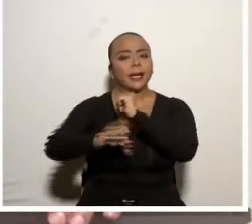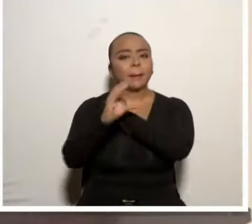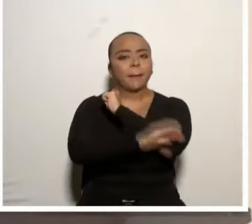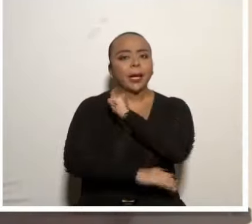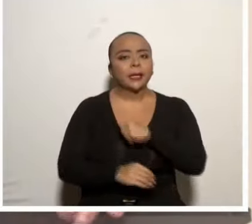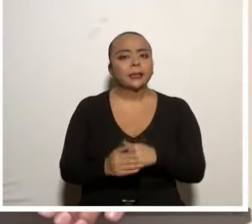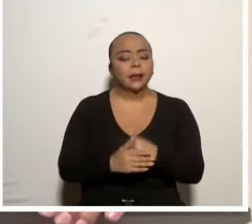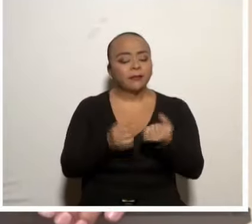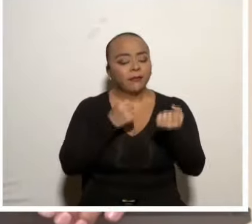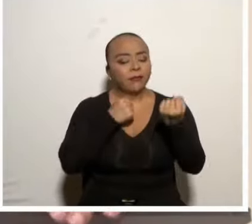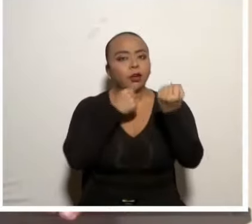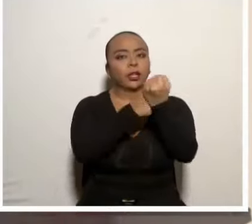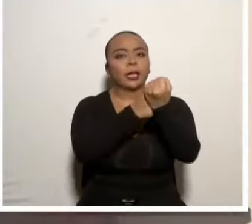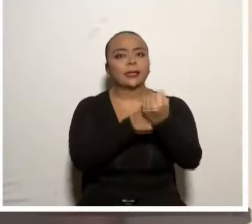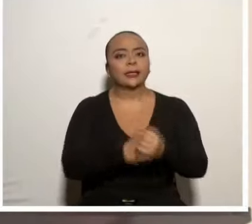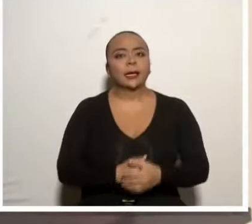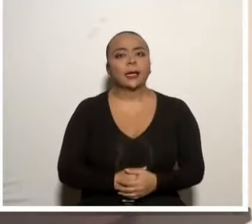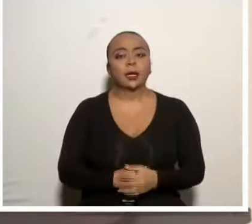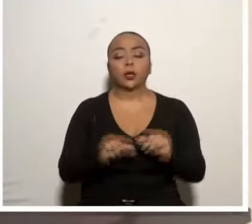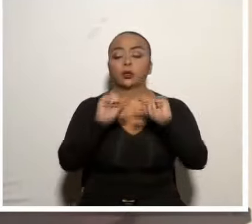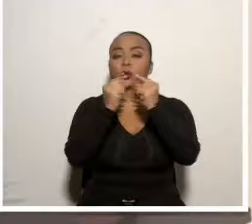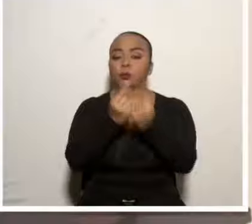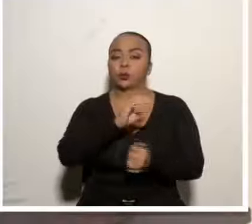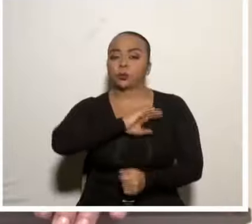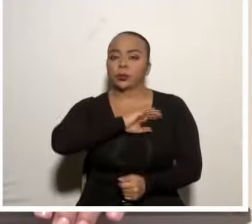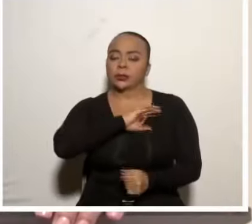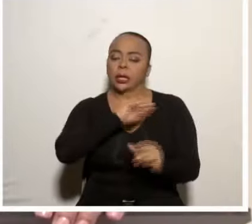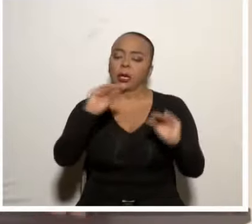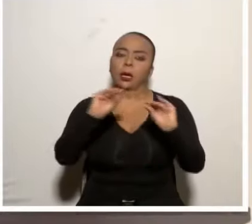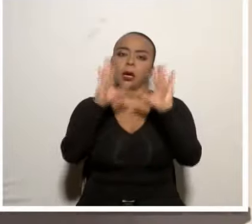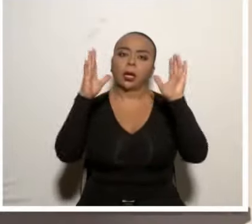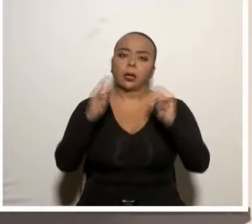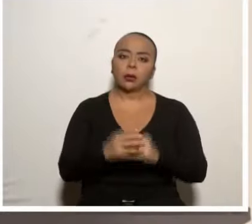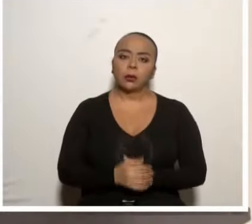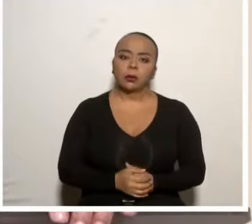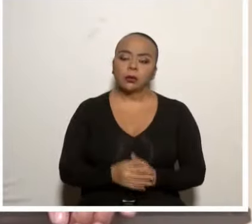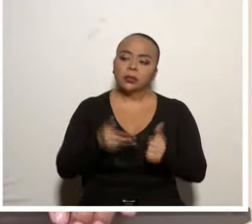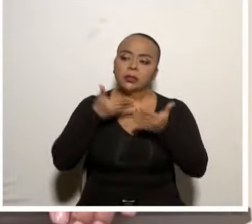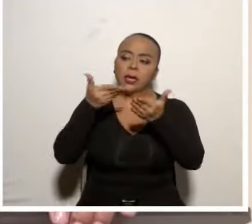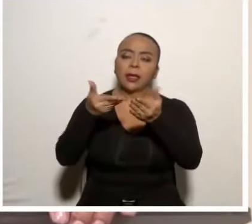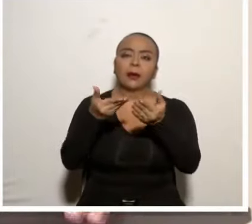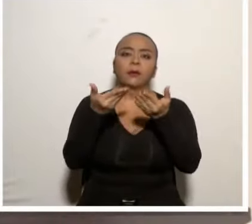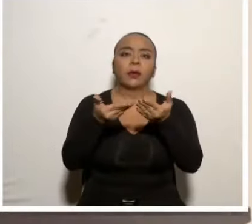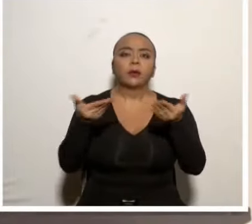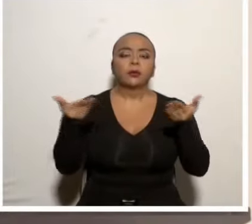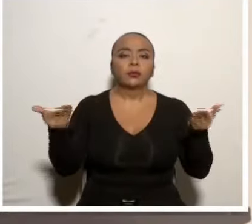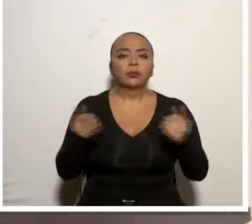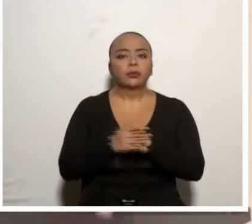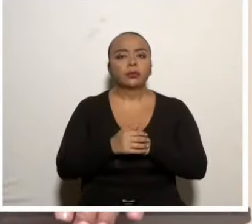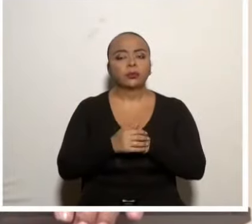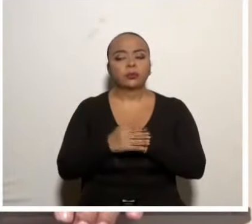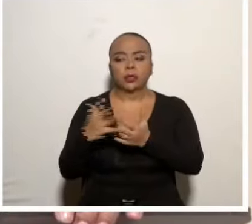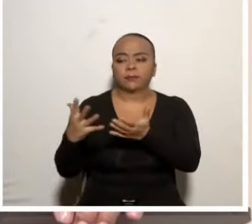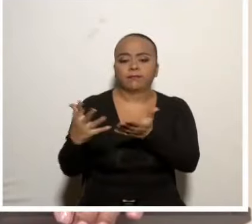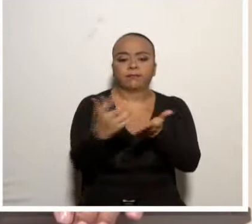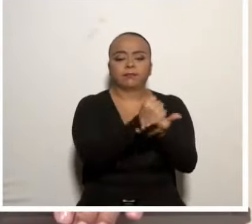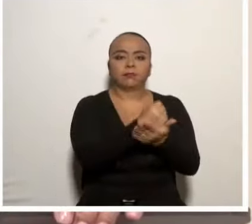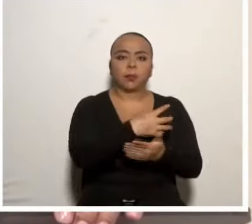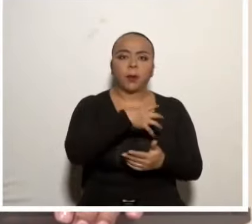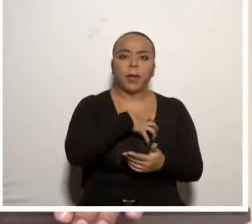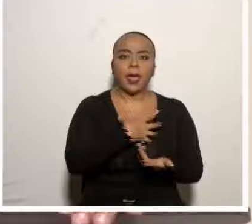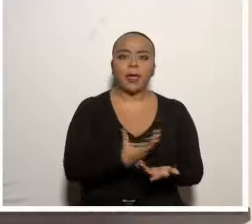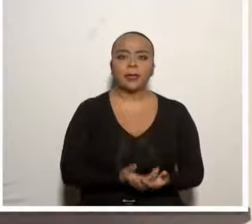penas, fortalecer los cuerpos policiales, por supuesto, que se le brinden recursos, que se confisque